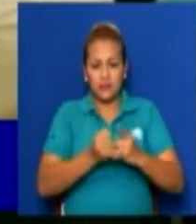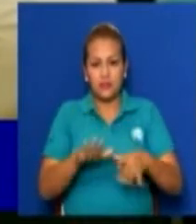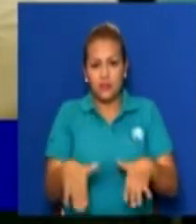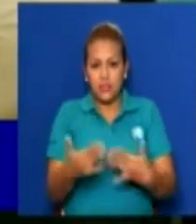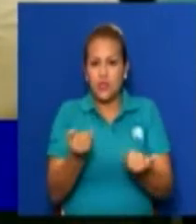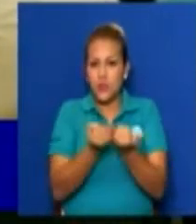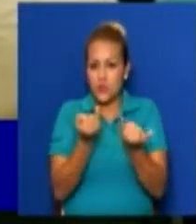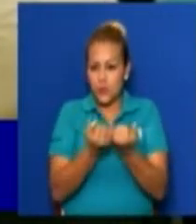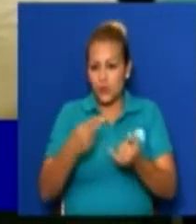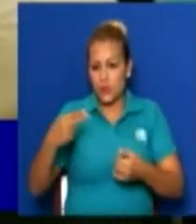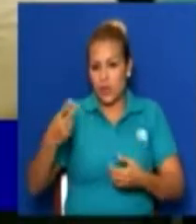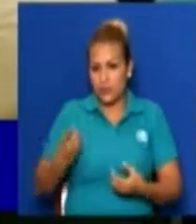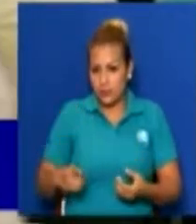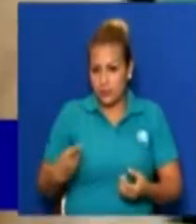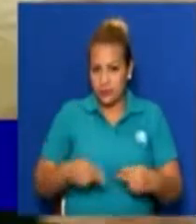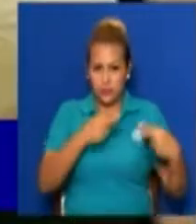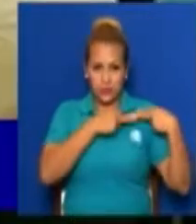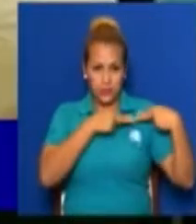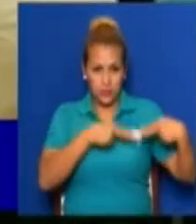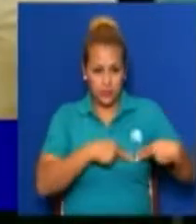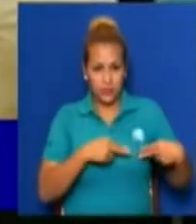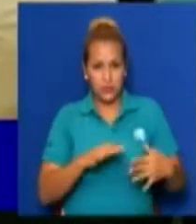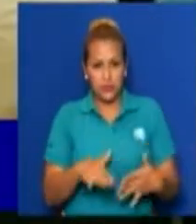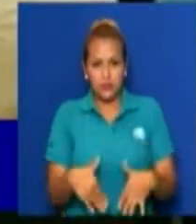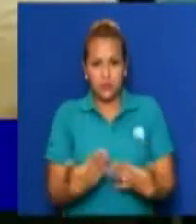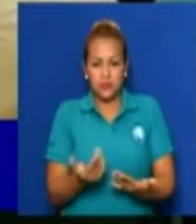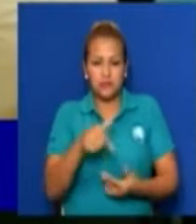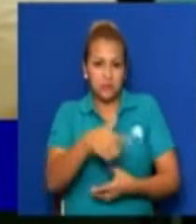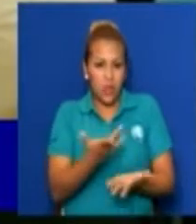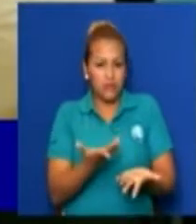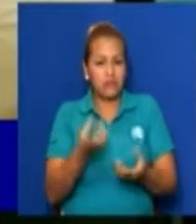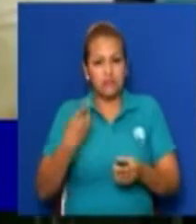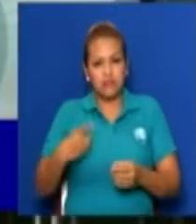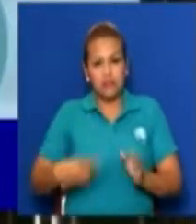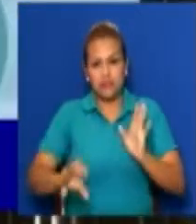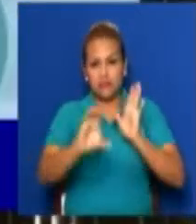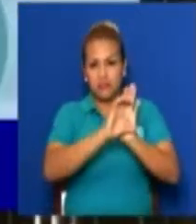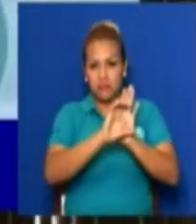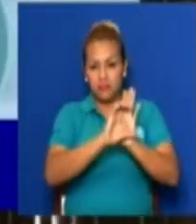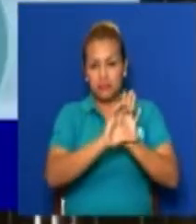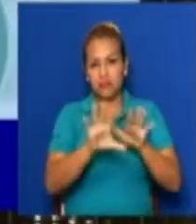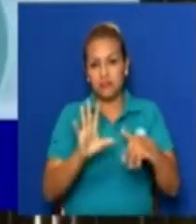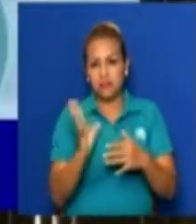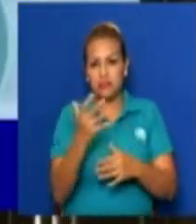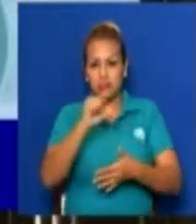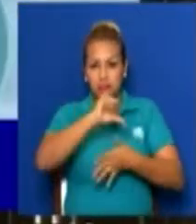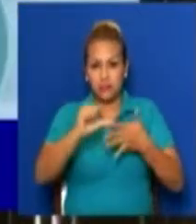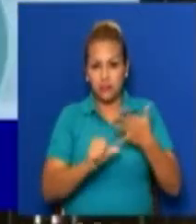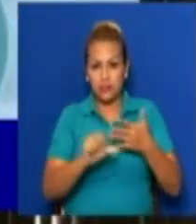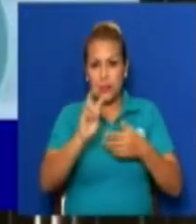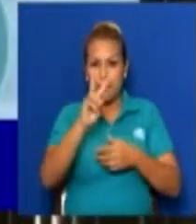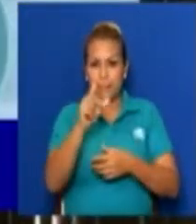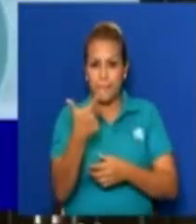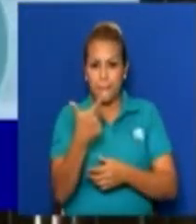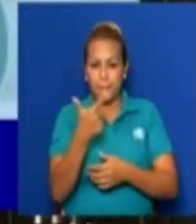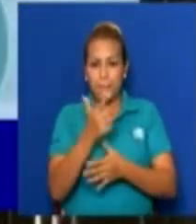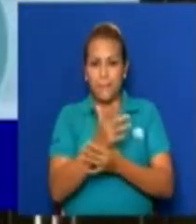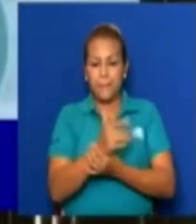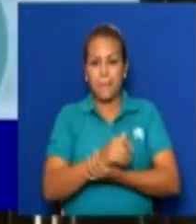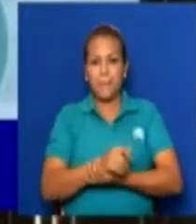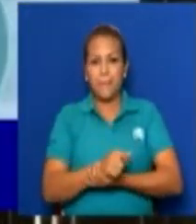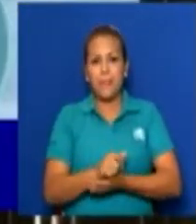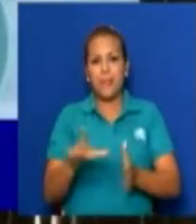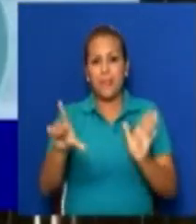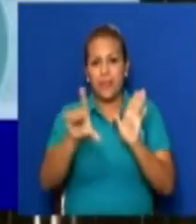derechos humanos, son derechos constitucionales. El artículo 27 de la